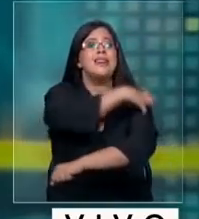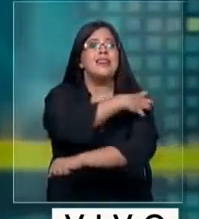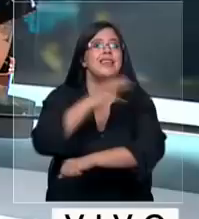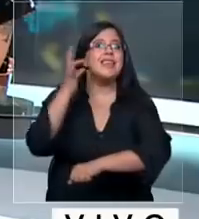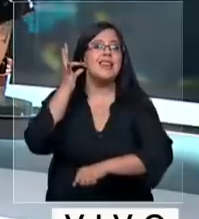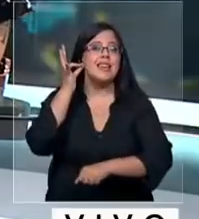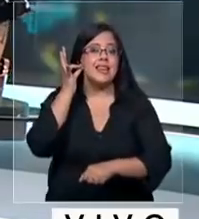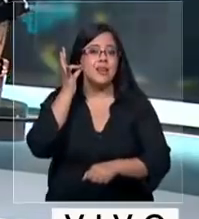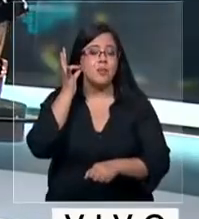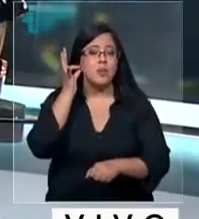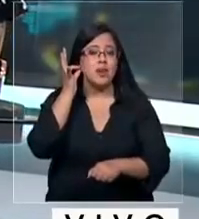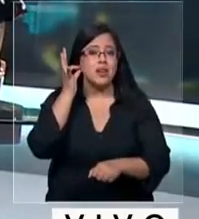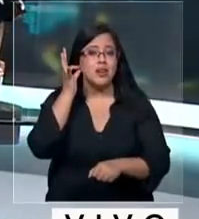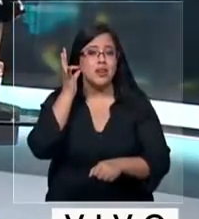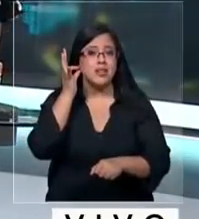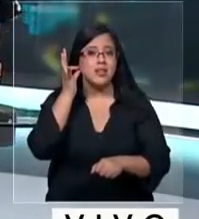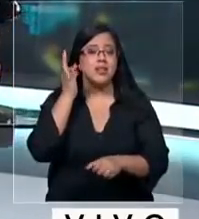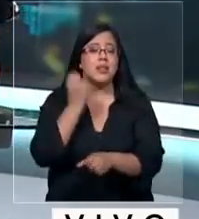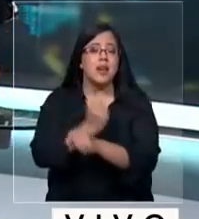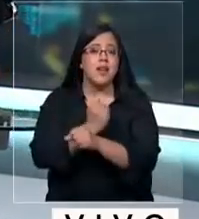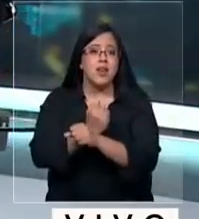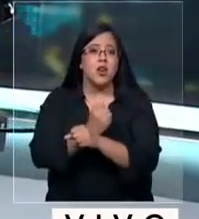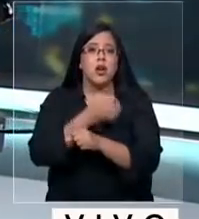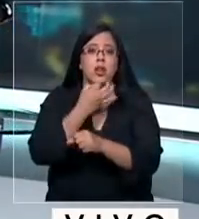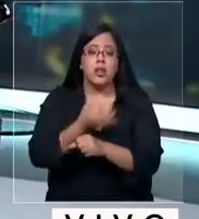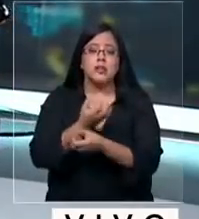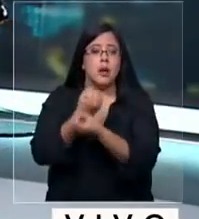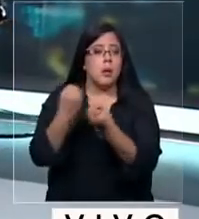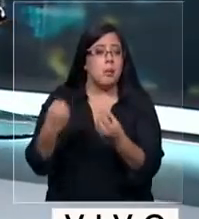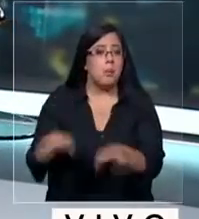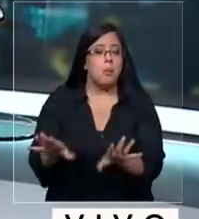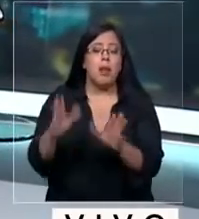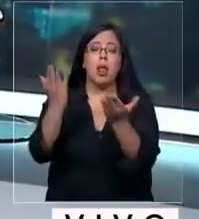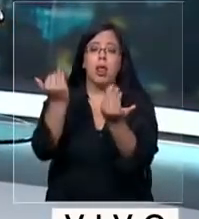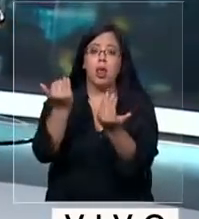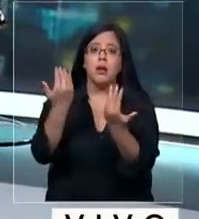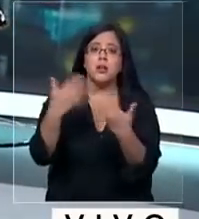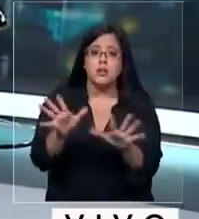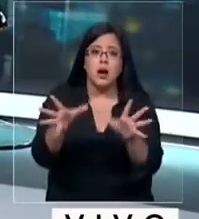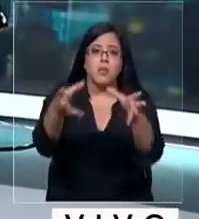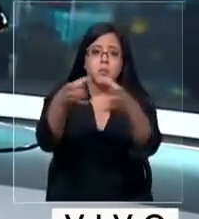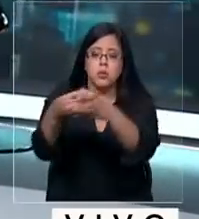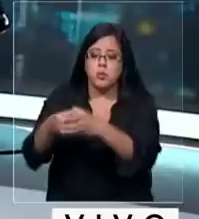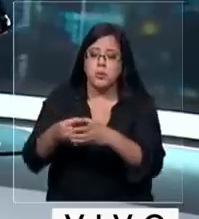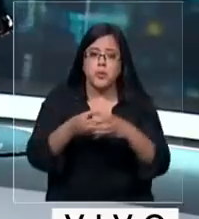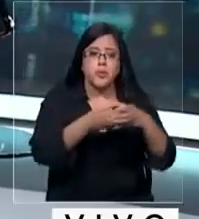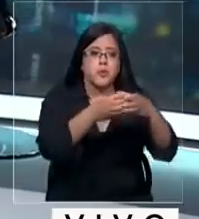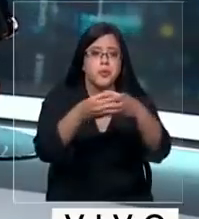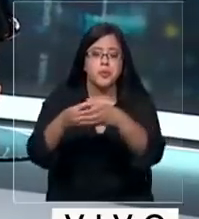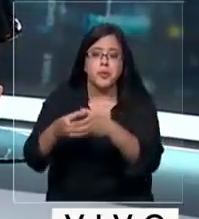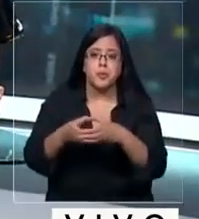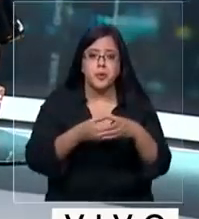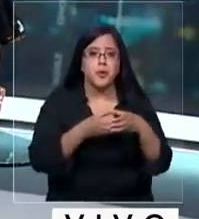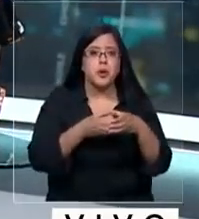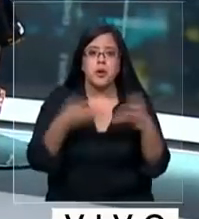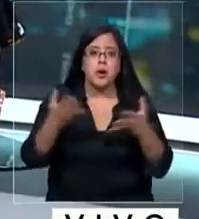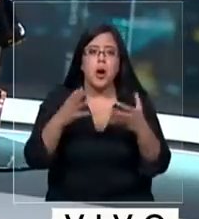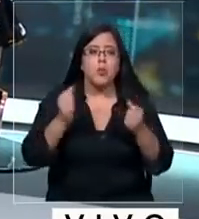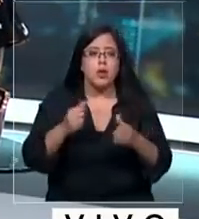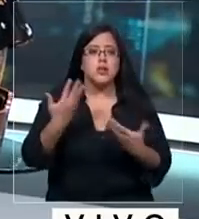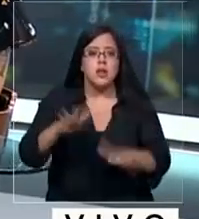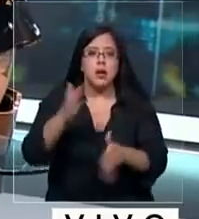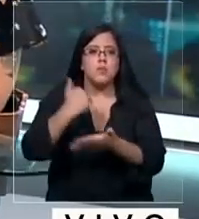del te roles nos decía no perdemos una cosa así no perdemos la esperanza de poder juntarnos con distintas organizaciones hasta el último día para tomar esas